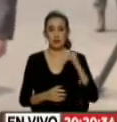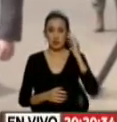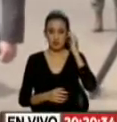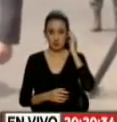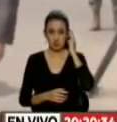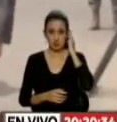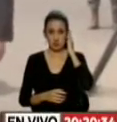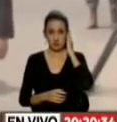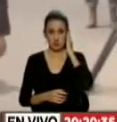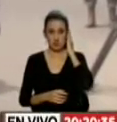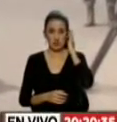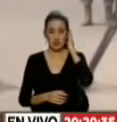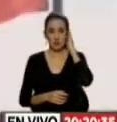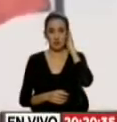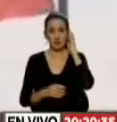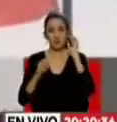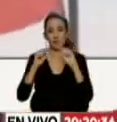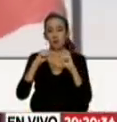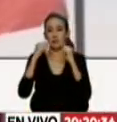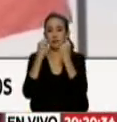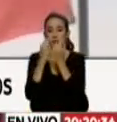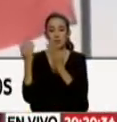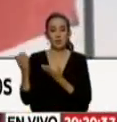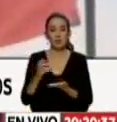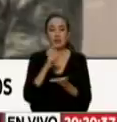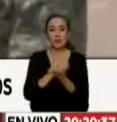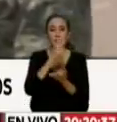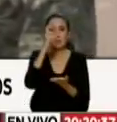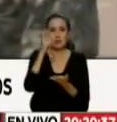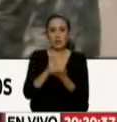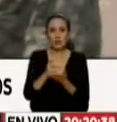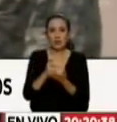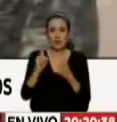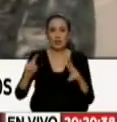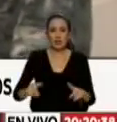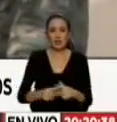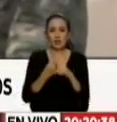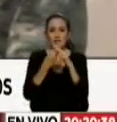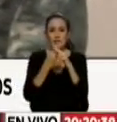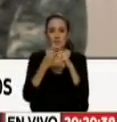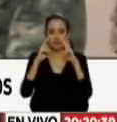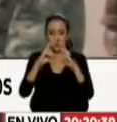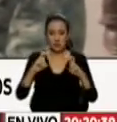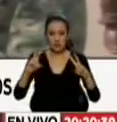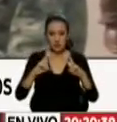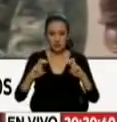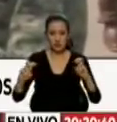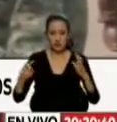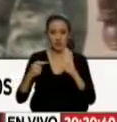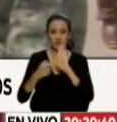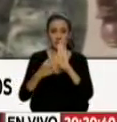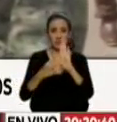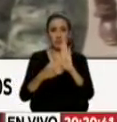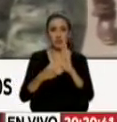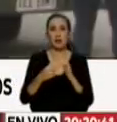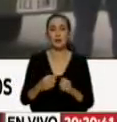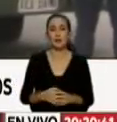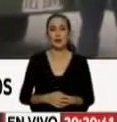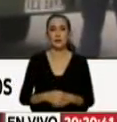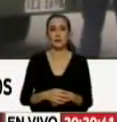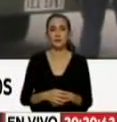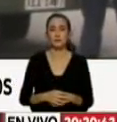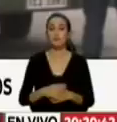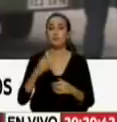En la Brigada de Fuerzas Especiales Patria en Cotopaxi se dio inicio a una de las primeras pericias de investigación